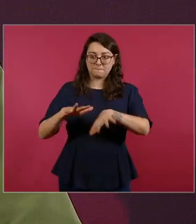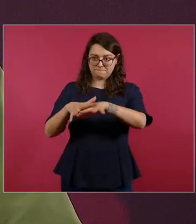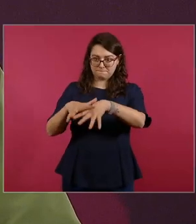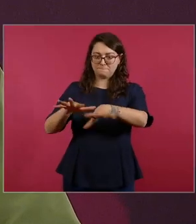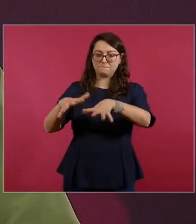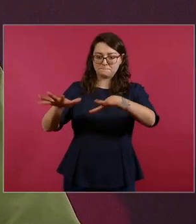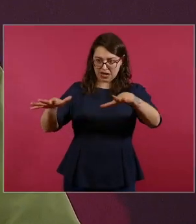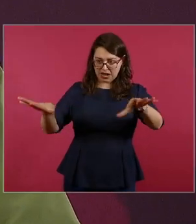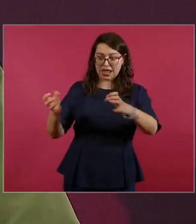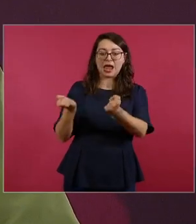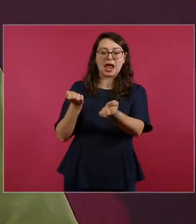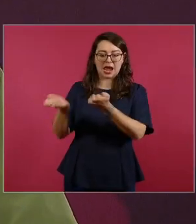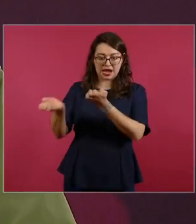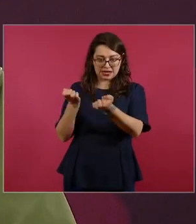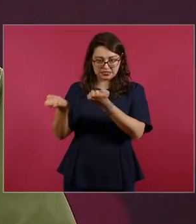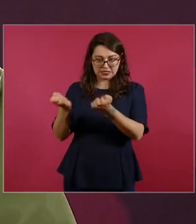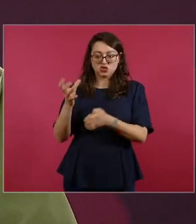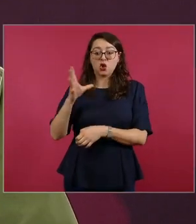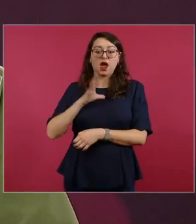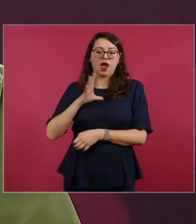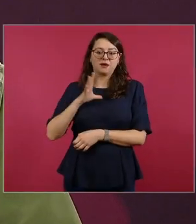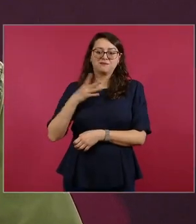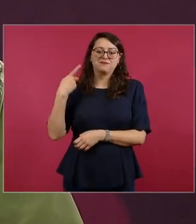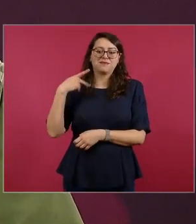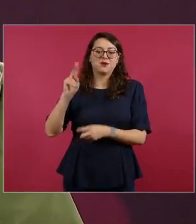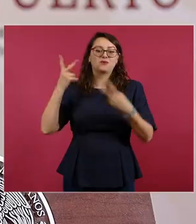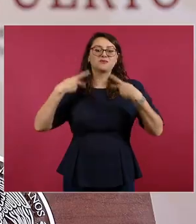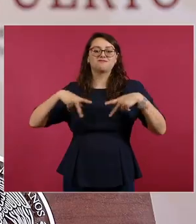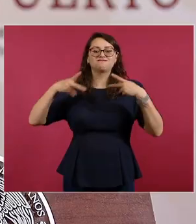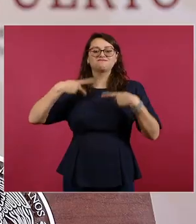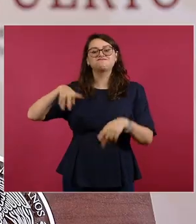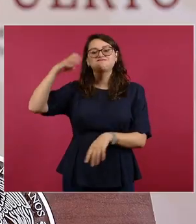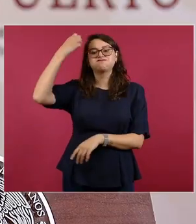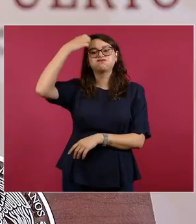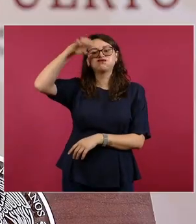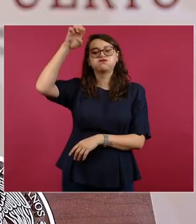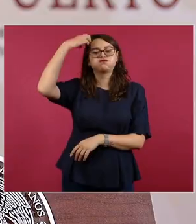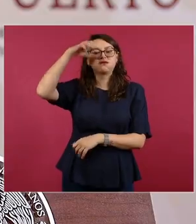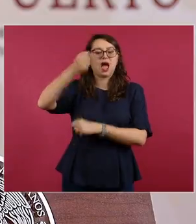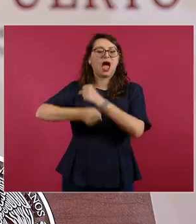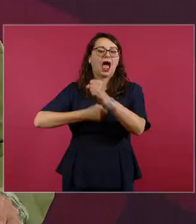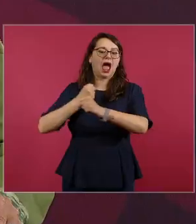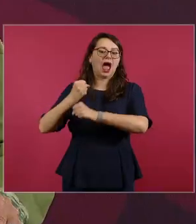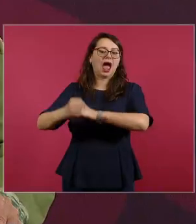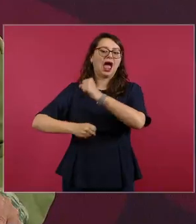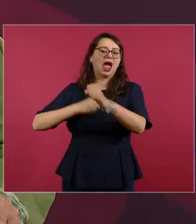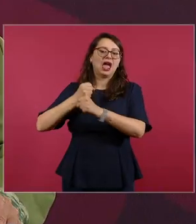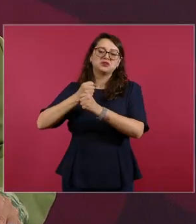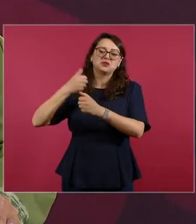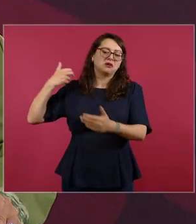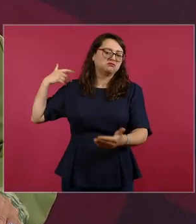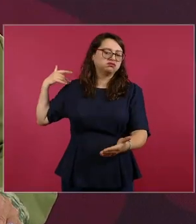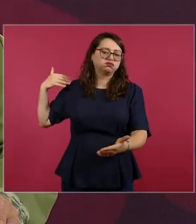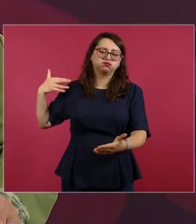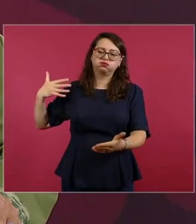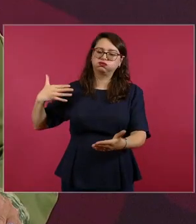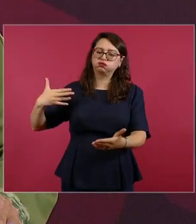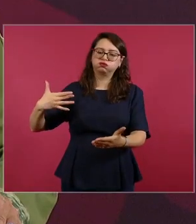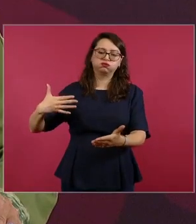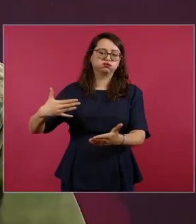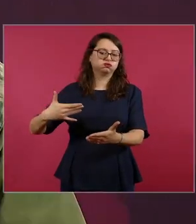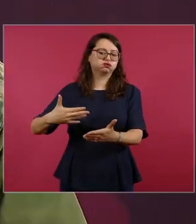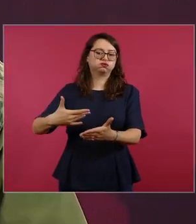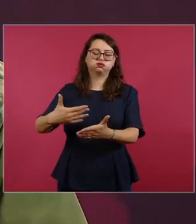son la gente que de fuerzas especiales que ya tienen mucho tiempo en la institución que llevan también un adiestramiento